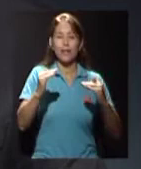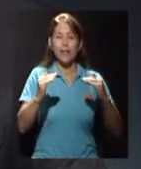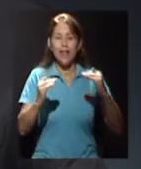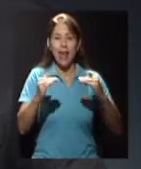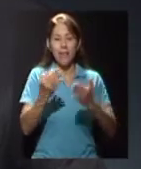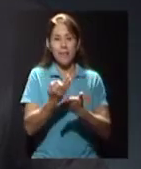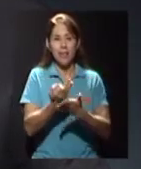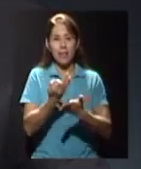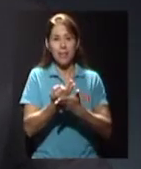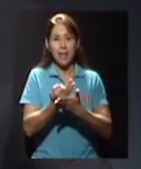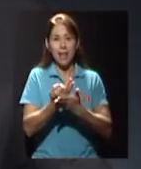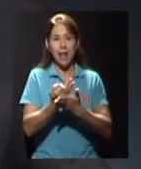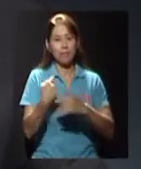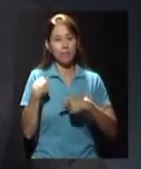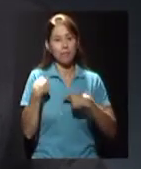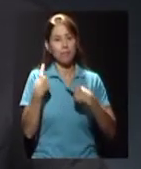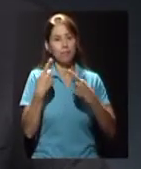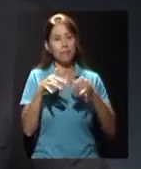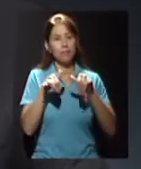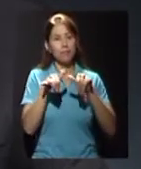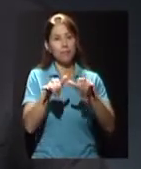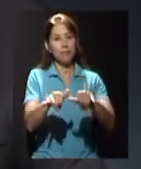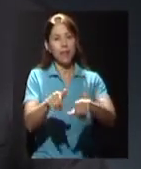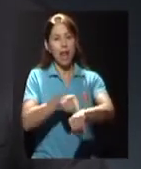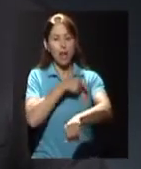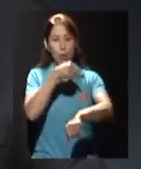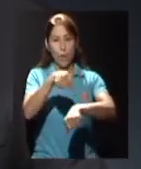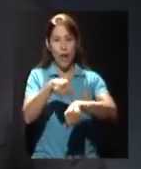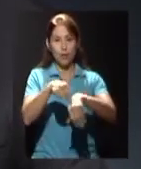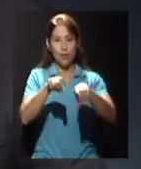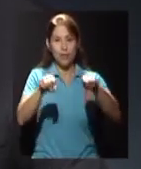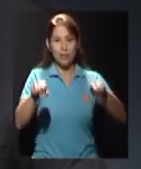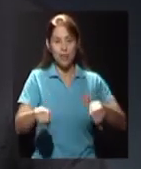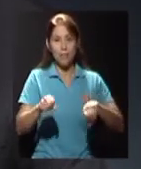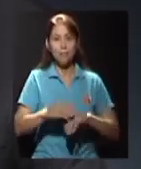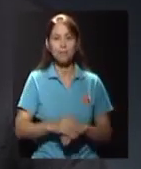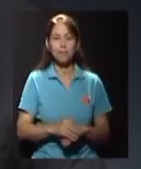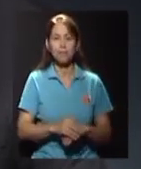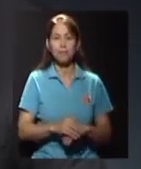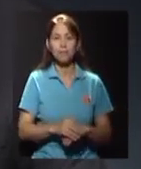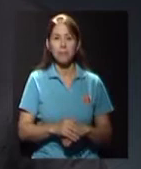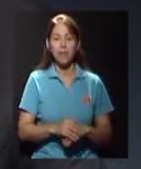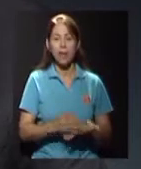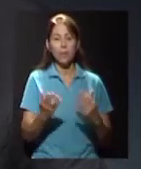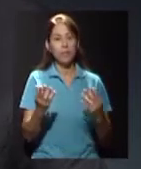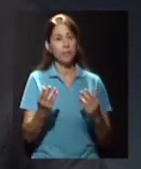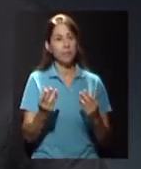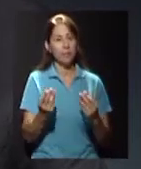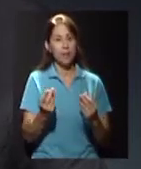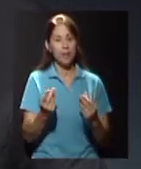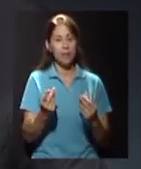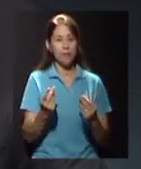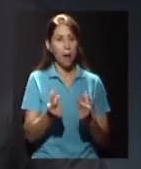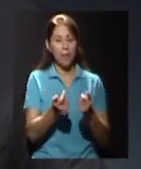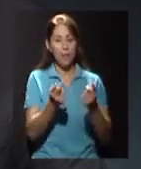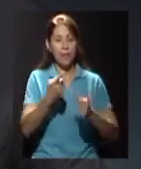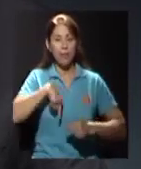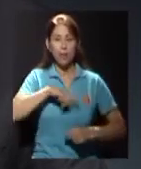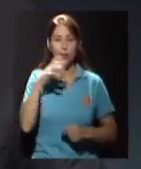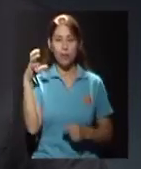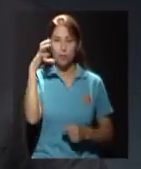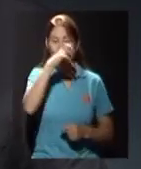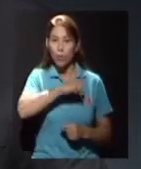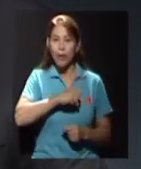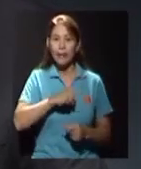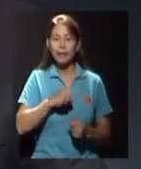largo plazo del sistema como tal en este sentido rápidamente nos dimos cuenta de